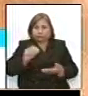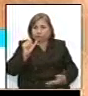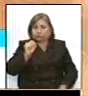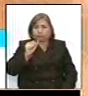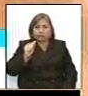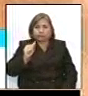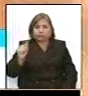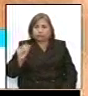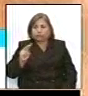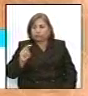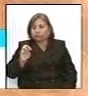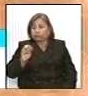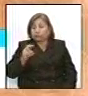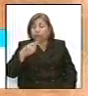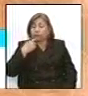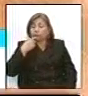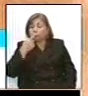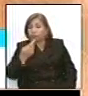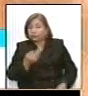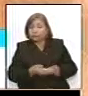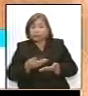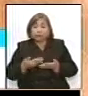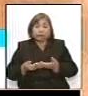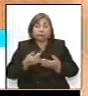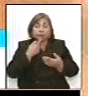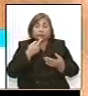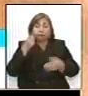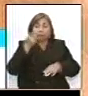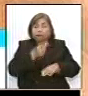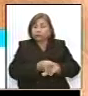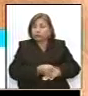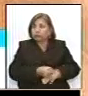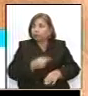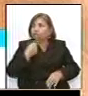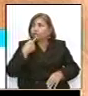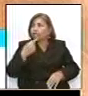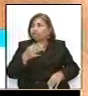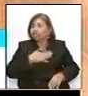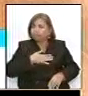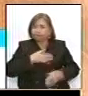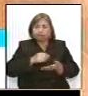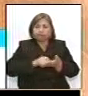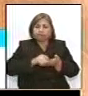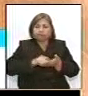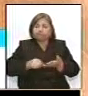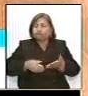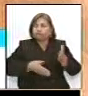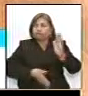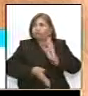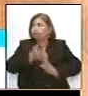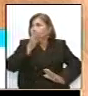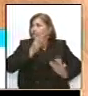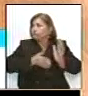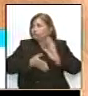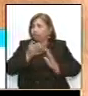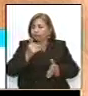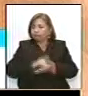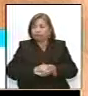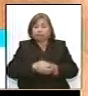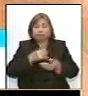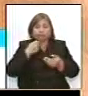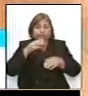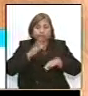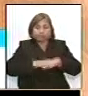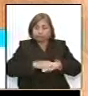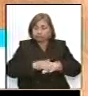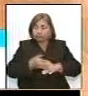Salaverry. Asimismo, ante la comisión en la audiencia, el congresista denunciado declaró, mis firmas han sido burdamente falsificadas, y a este respecto